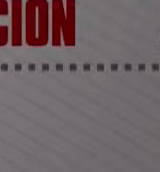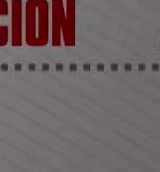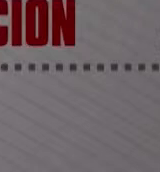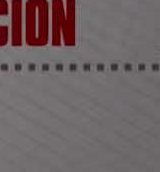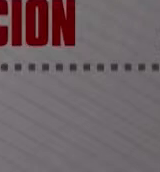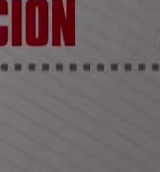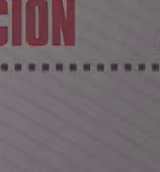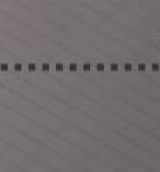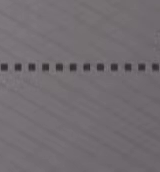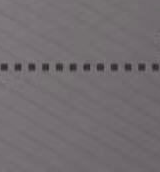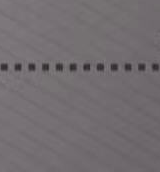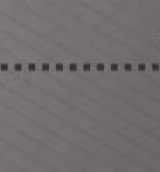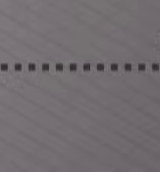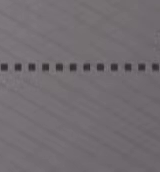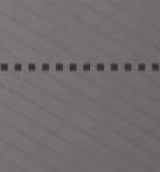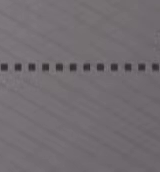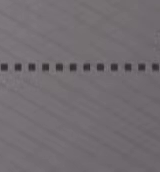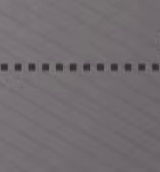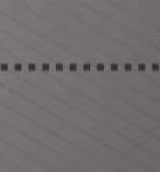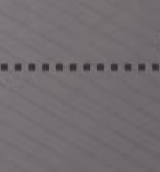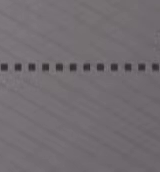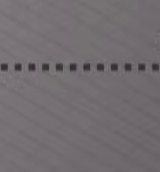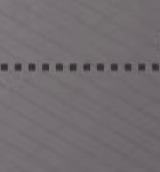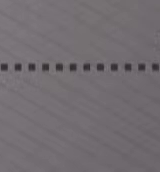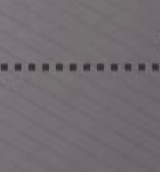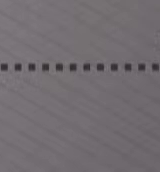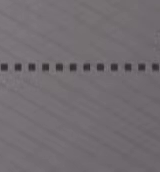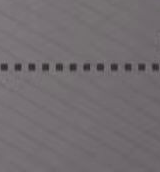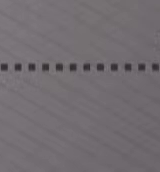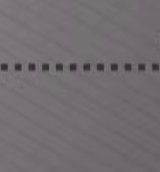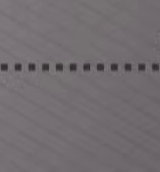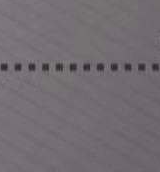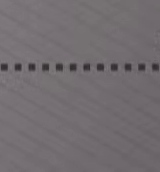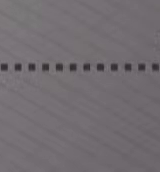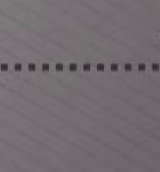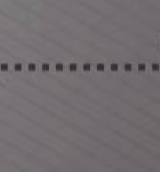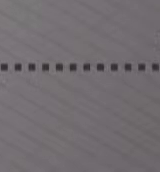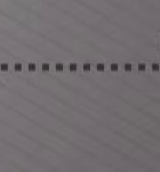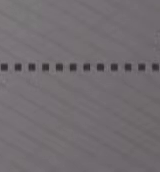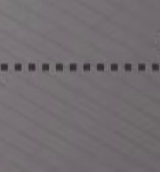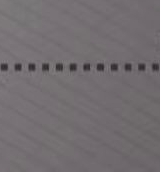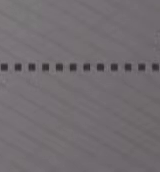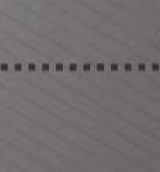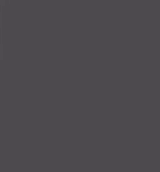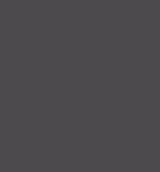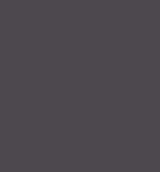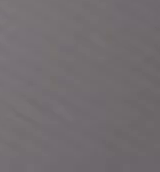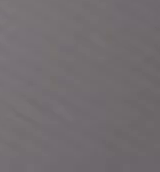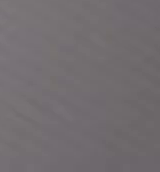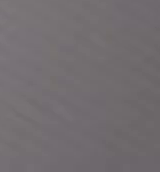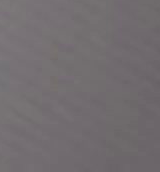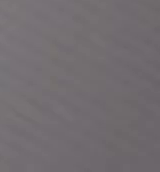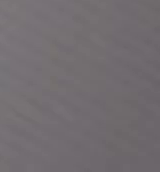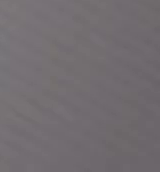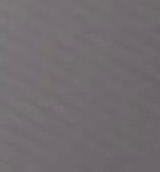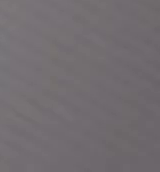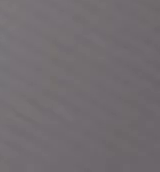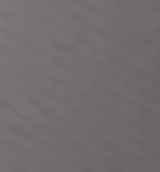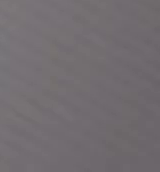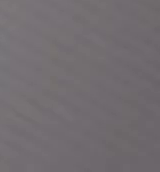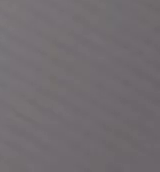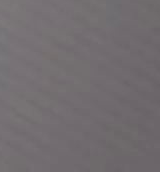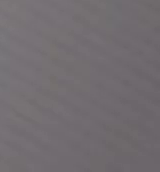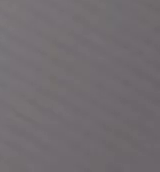se ajuste a la Constitución. En este caso, se puede presentar una demanda de inconstitucionalidad. Además, existe el